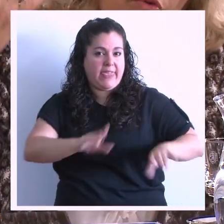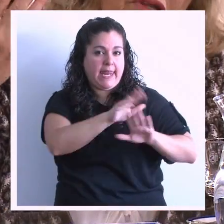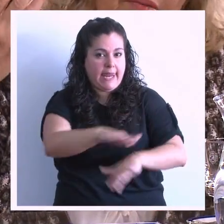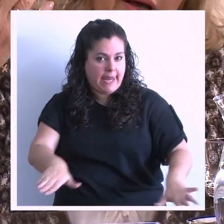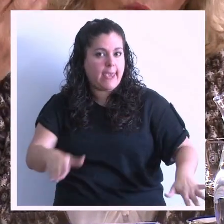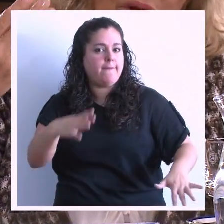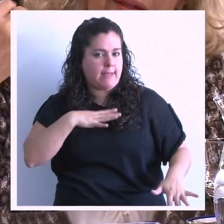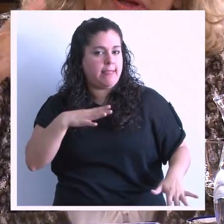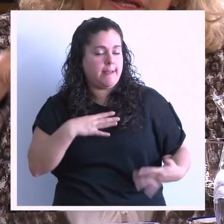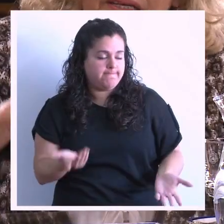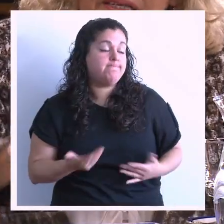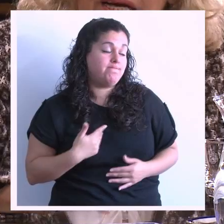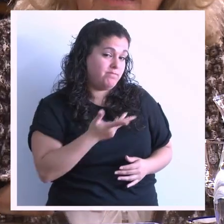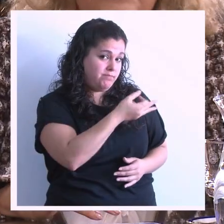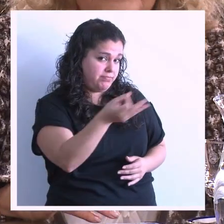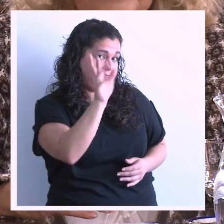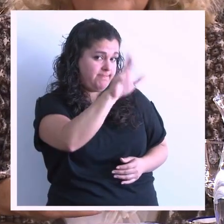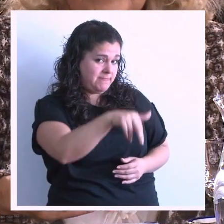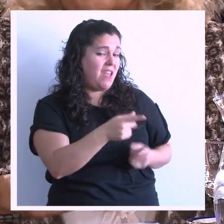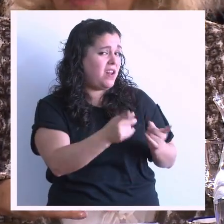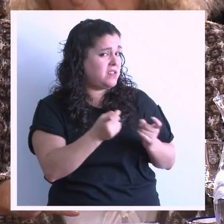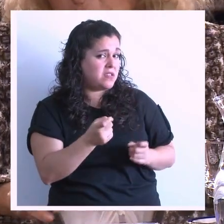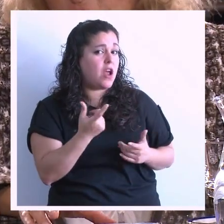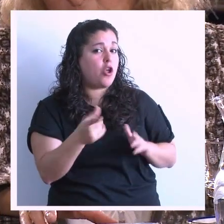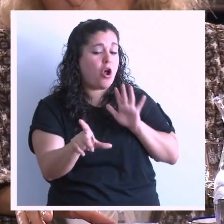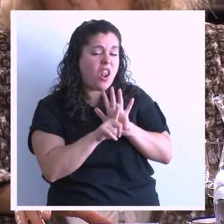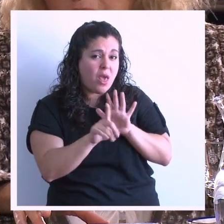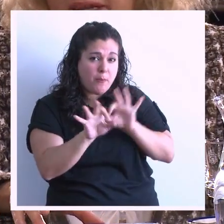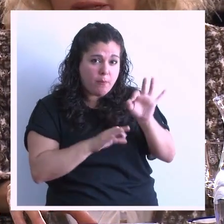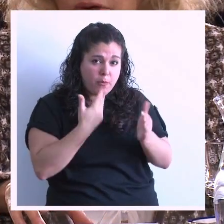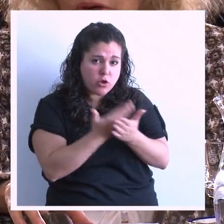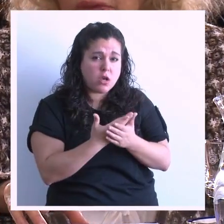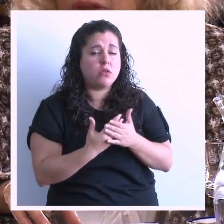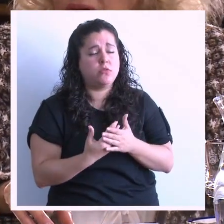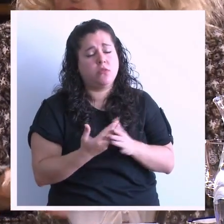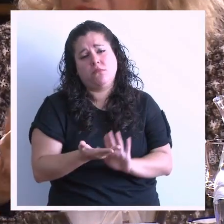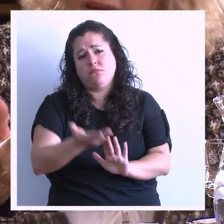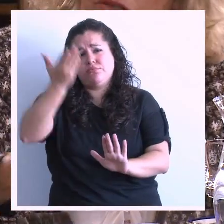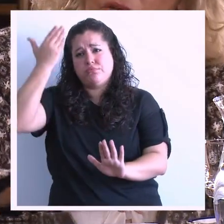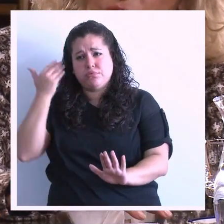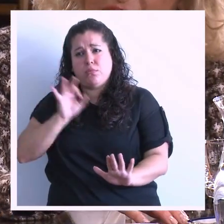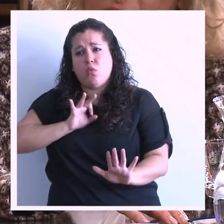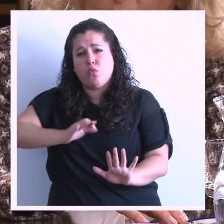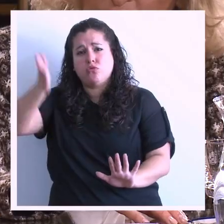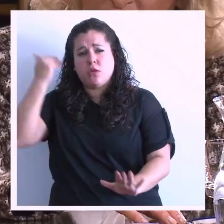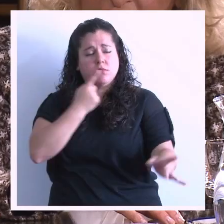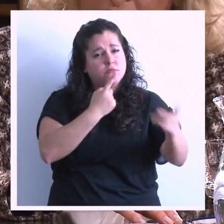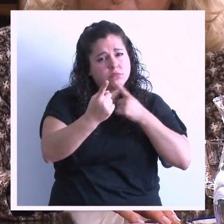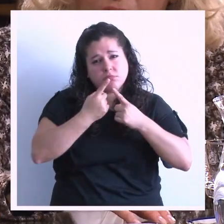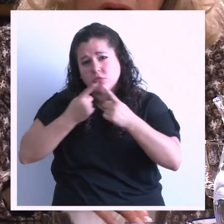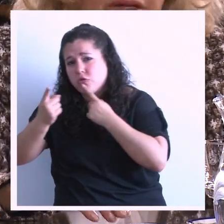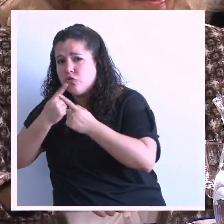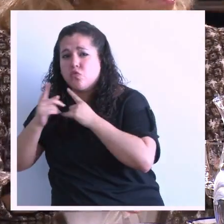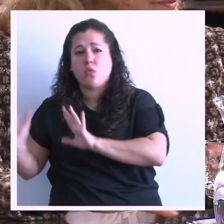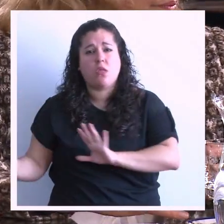tener de última una dependencia y una supervisión, sobre todo del Ministerio de Educación de la Nación y de los ministerios